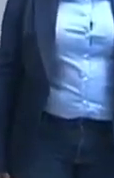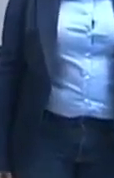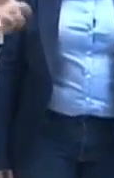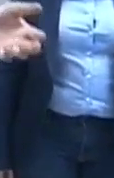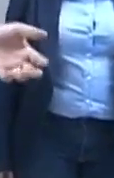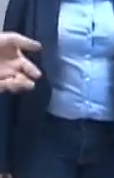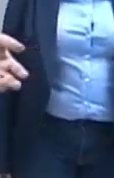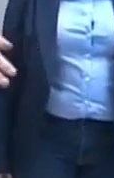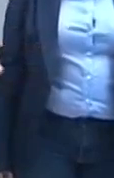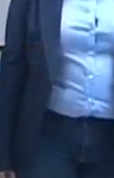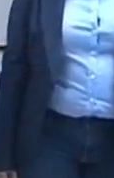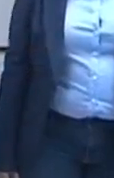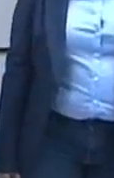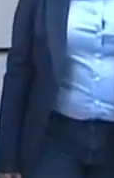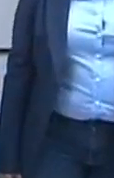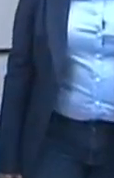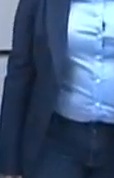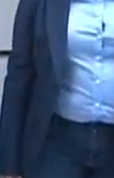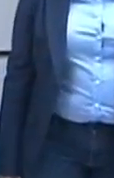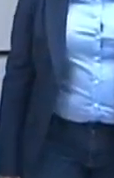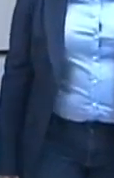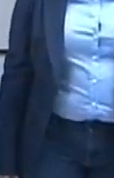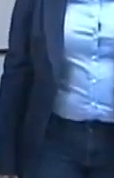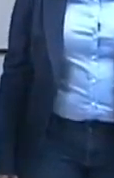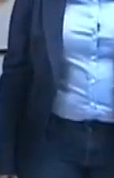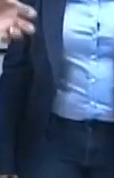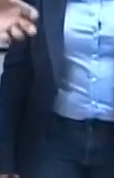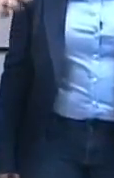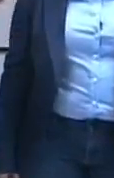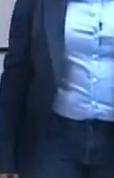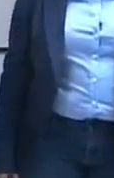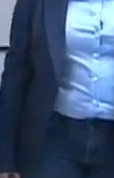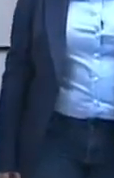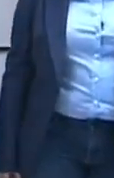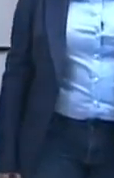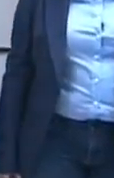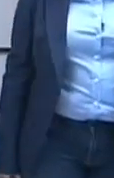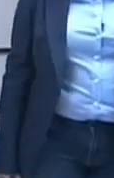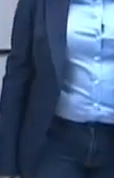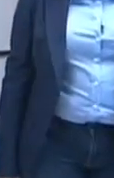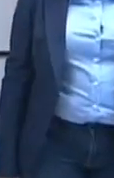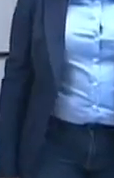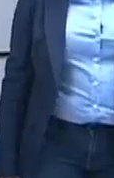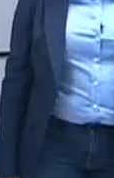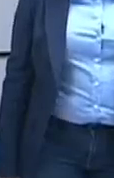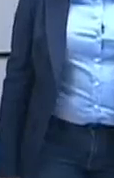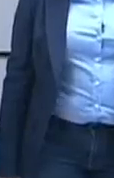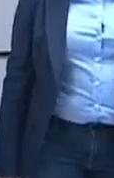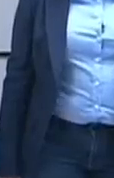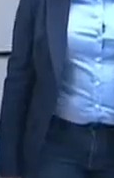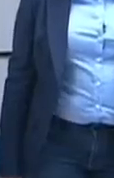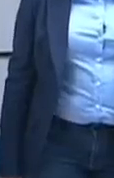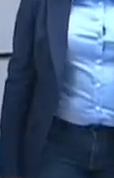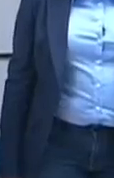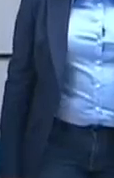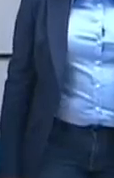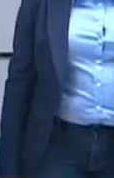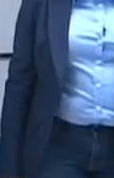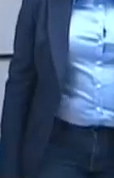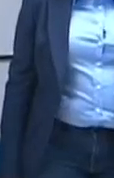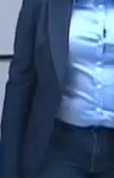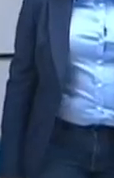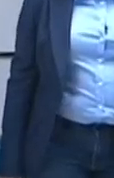la economía, de la naturaleza, del cambio climático. ¿Cuántas cosas, verdad? Y hemos dicho que solo a través de